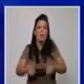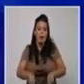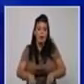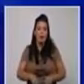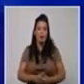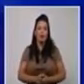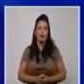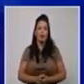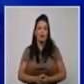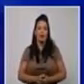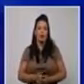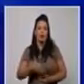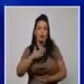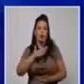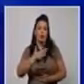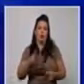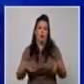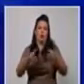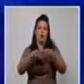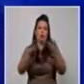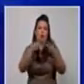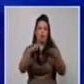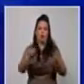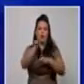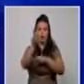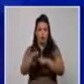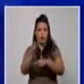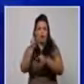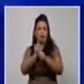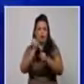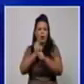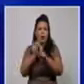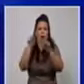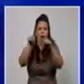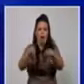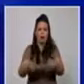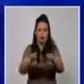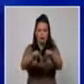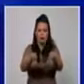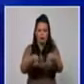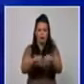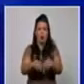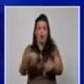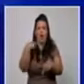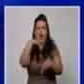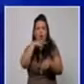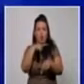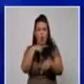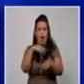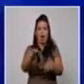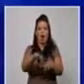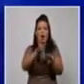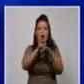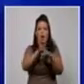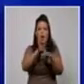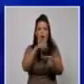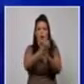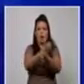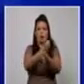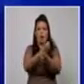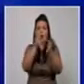profesionales, sobre todo los que están trabajando en zonas rojas, en zonas de mucho riesgo, pues tienen un